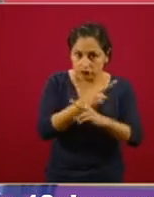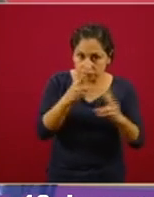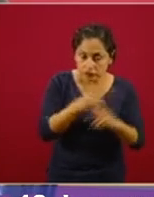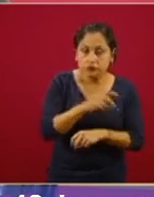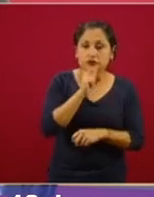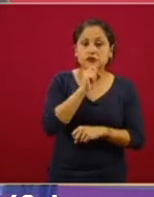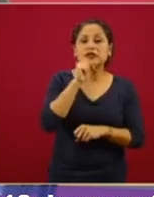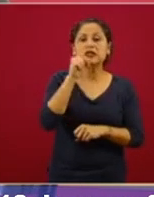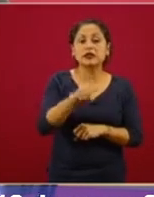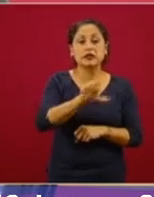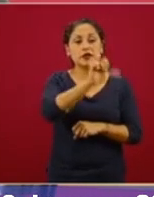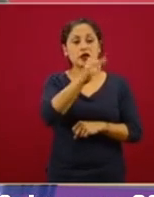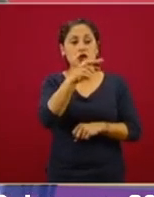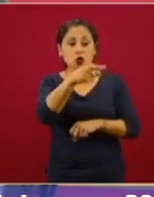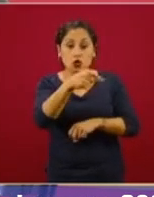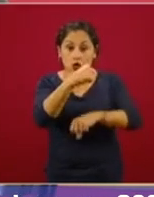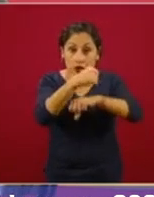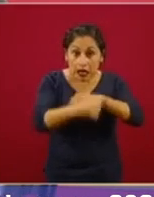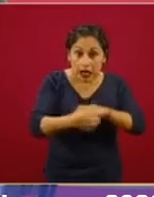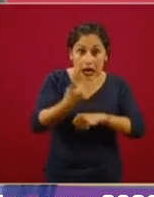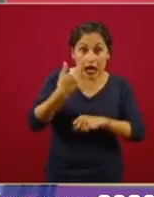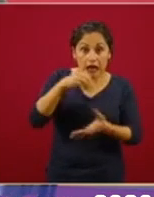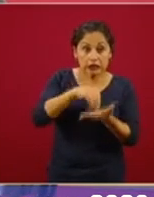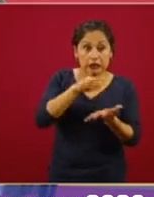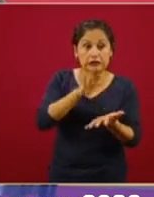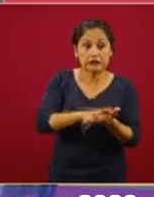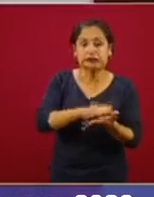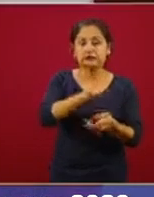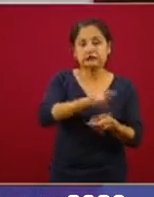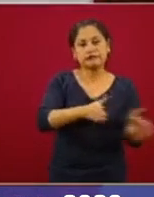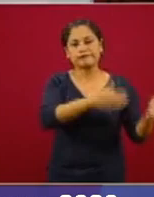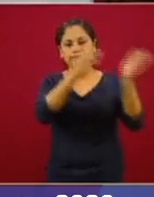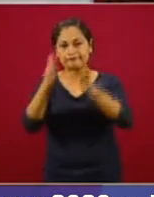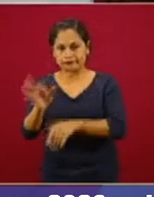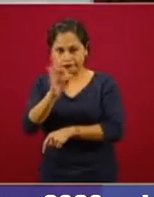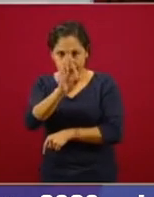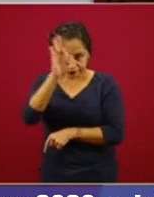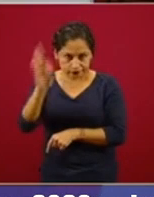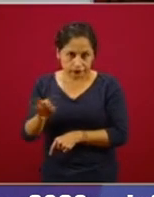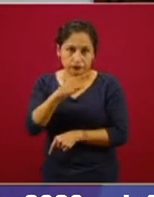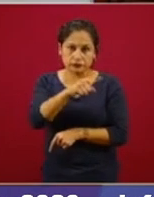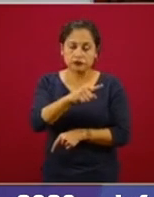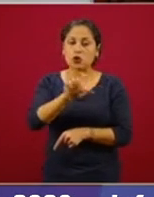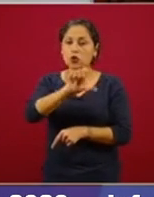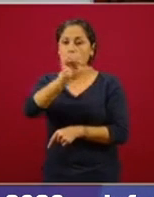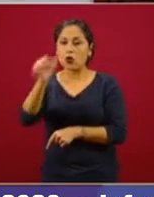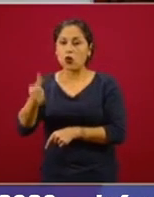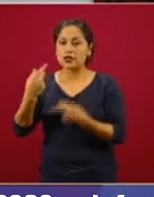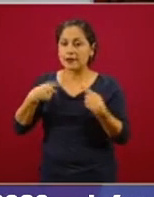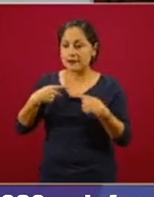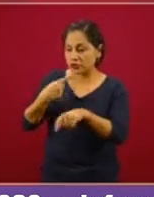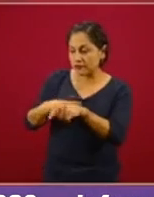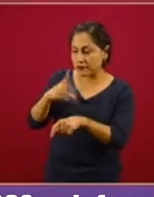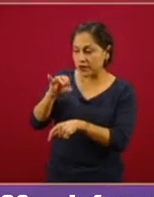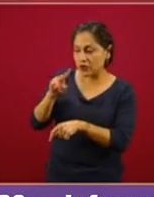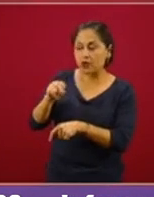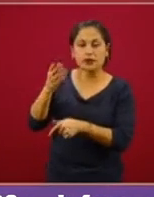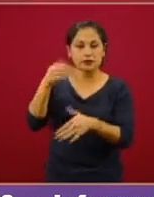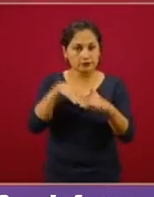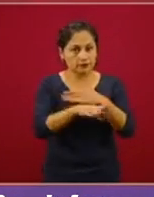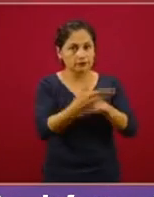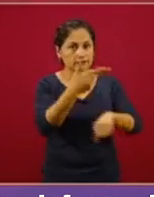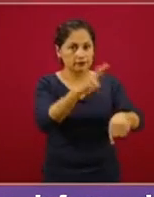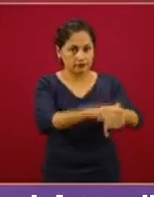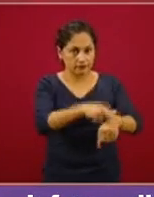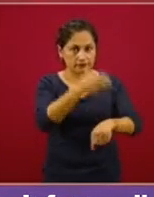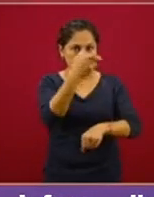programados sin poner en riesgo ni la salud, ni la integridad, ni la vida de las personas, con unidades temporales COVID, como las que recientemente